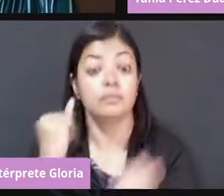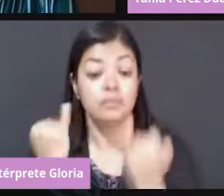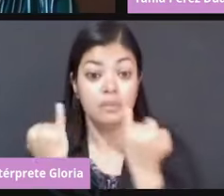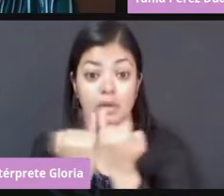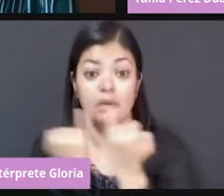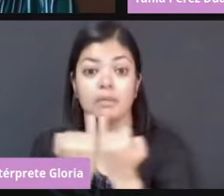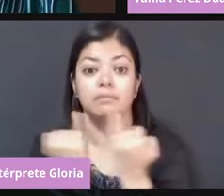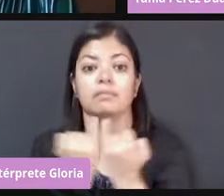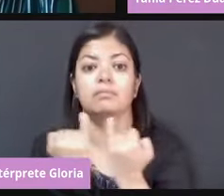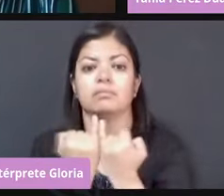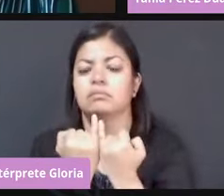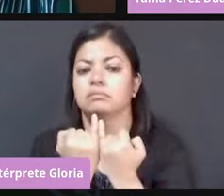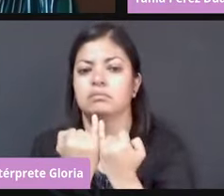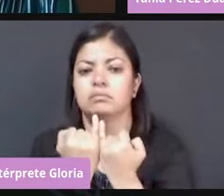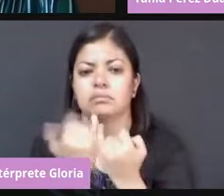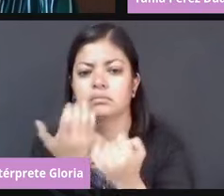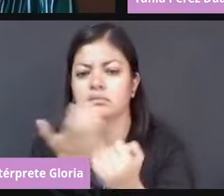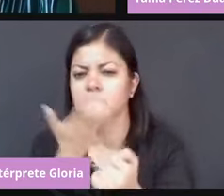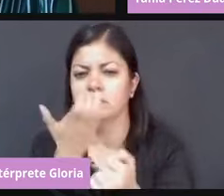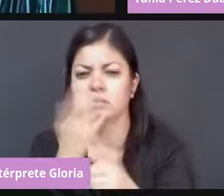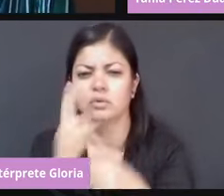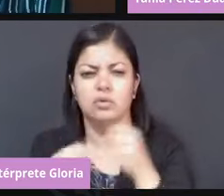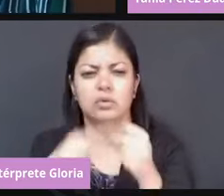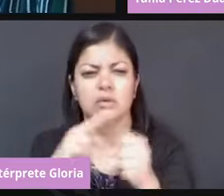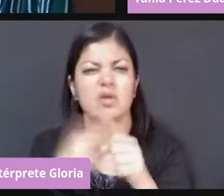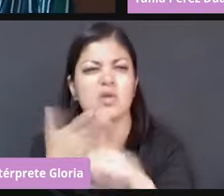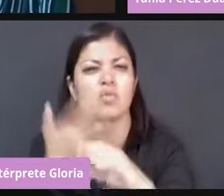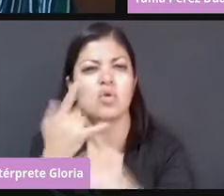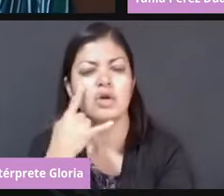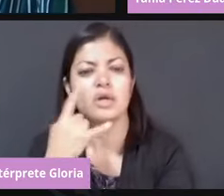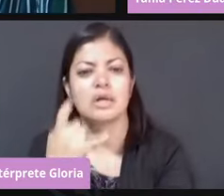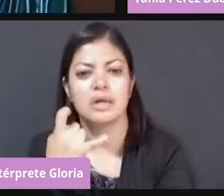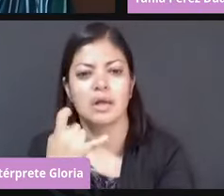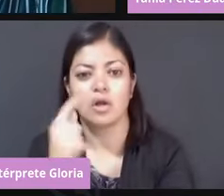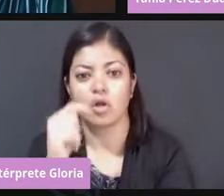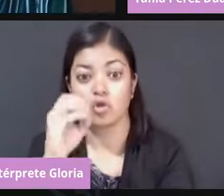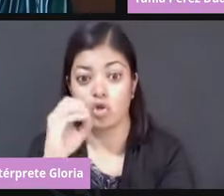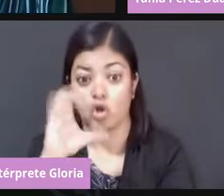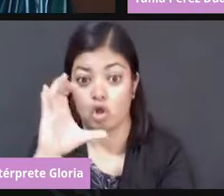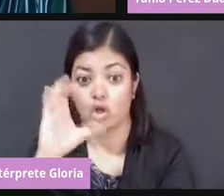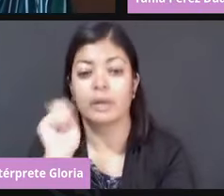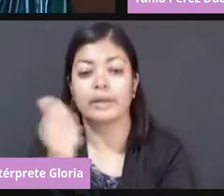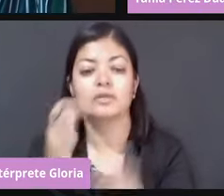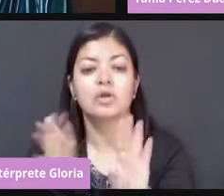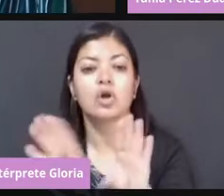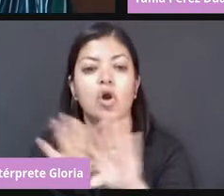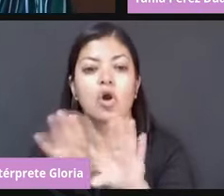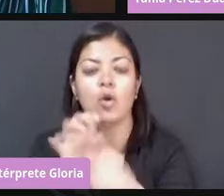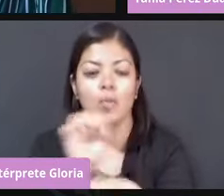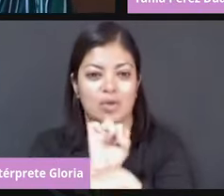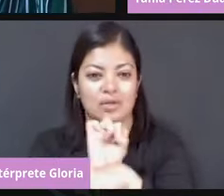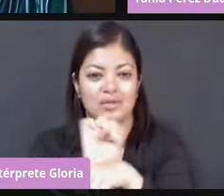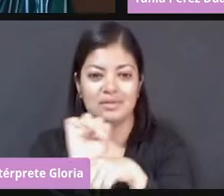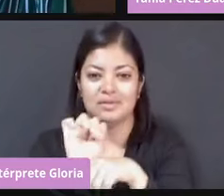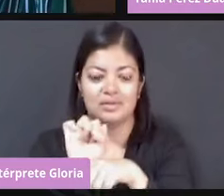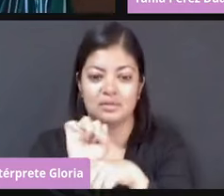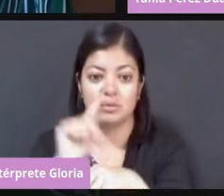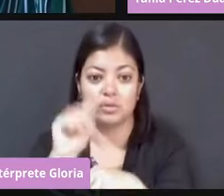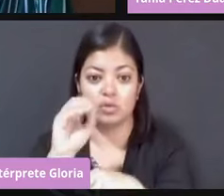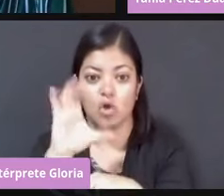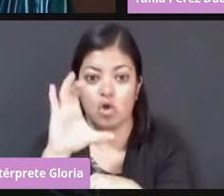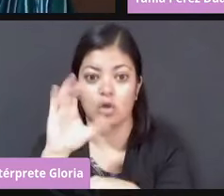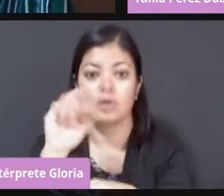también normalmente, bueno, más bien es raro que el TOC sea leve. O sea, normalmente el TOC